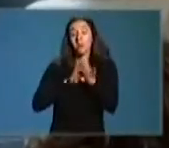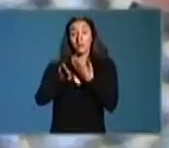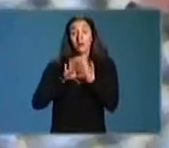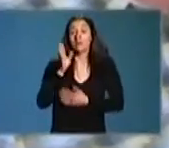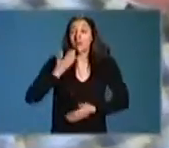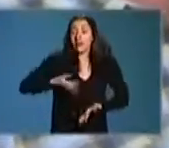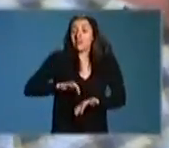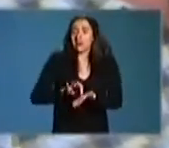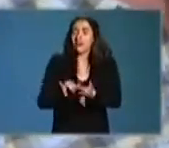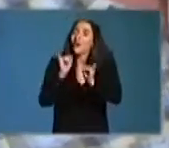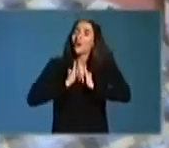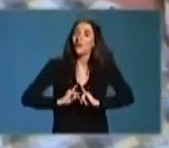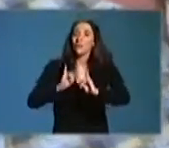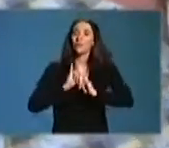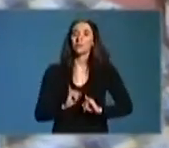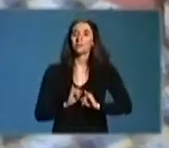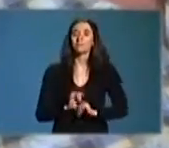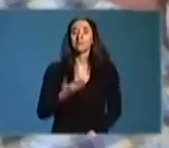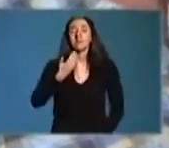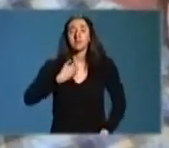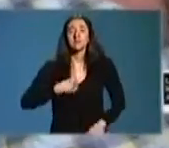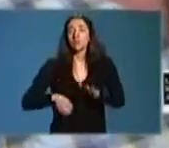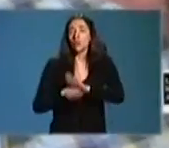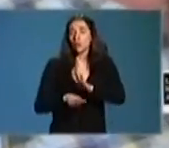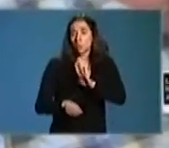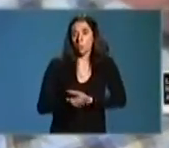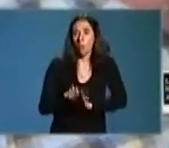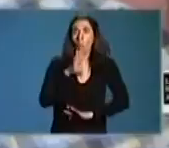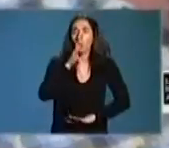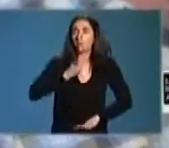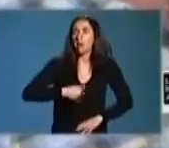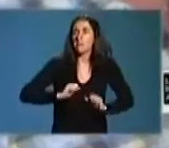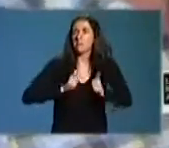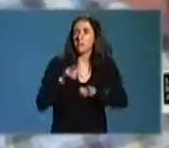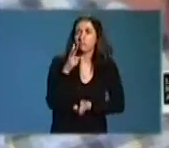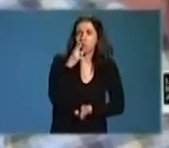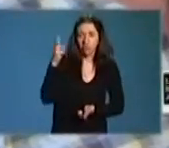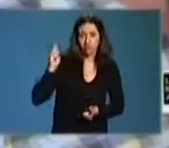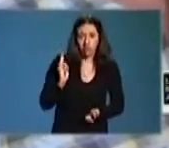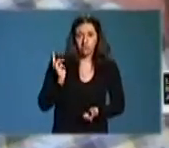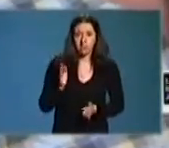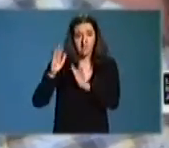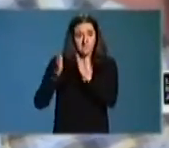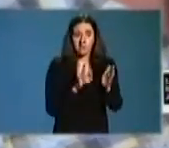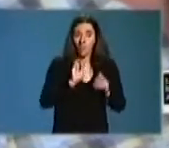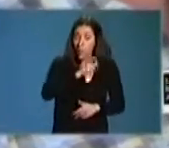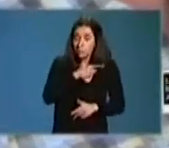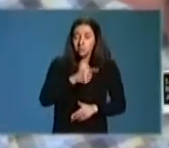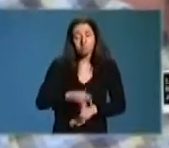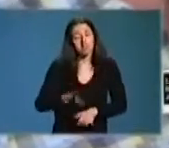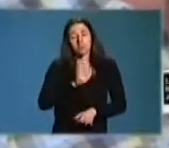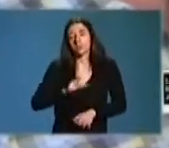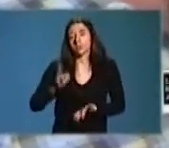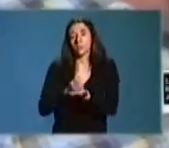de casa una continuación de algo que ya se inició hace dos años y la verdad que en la otra fase la gente está encantada es una forma